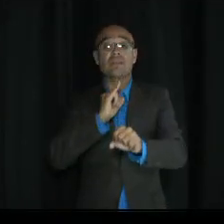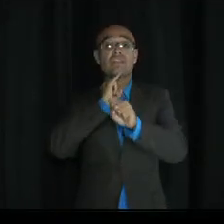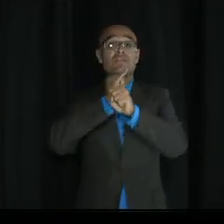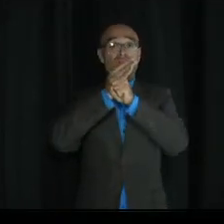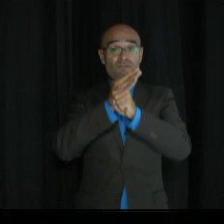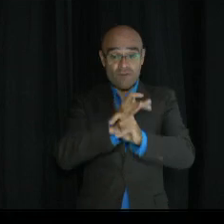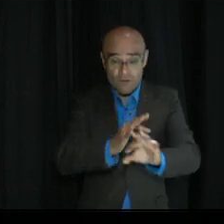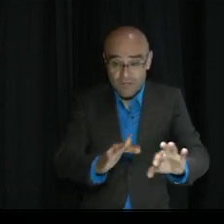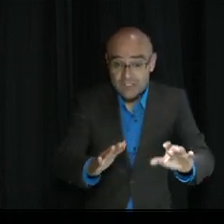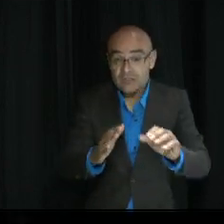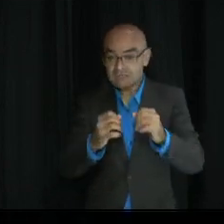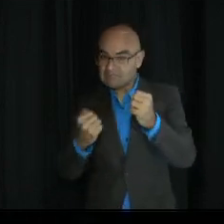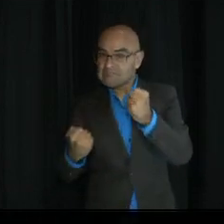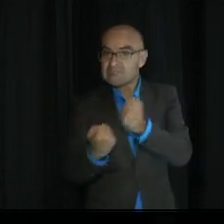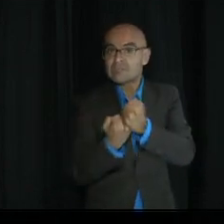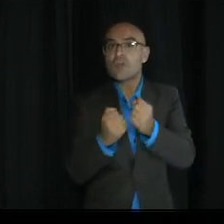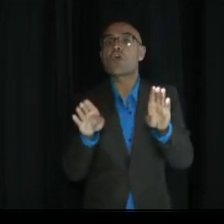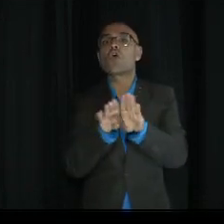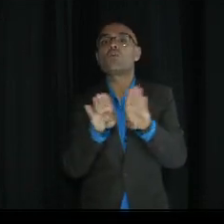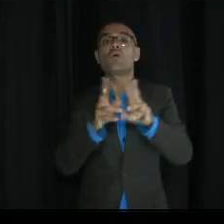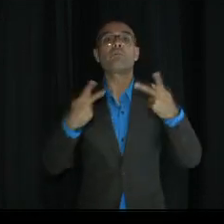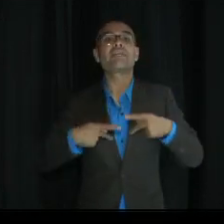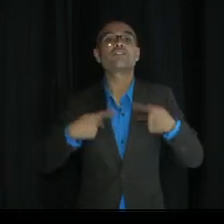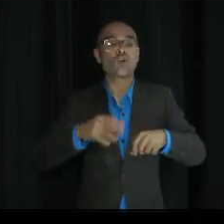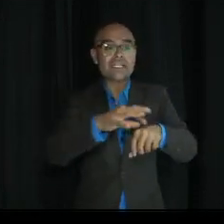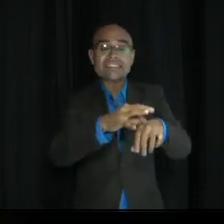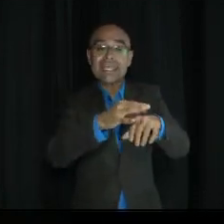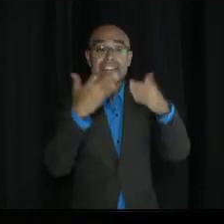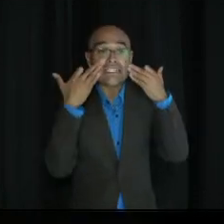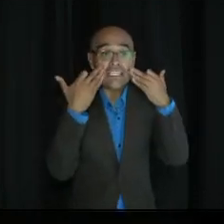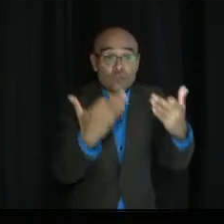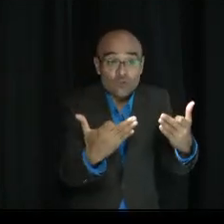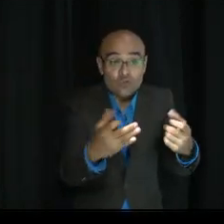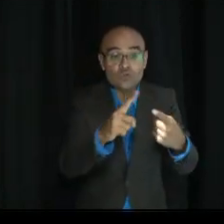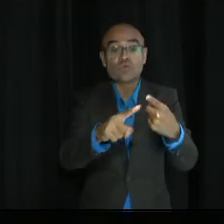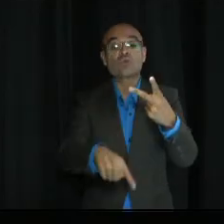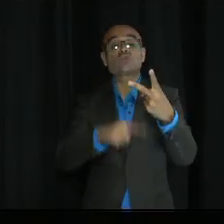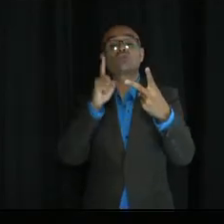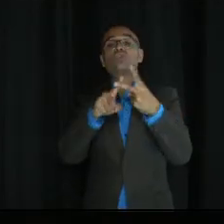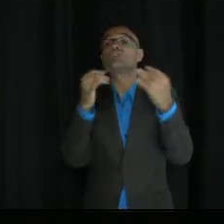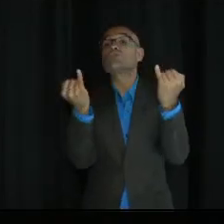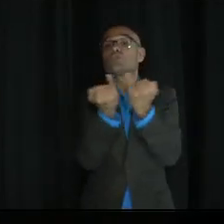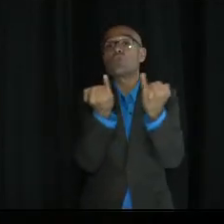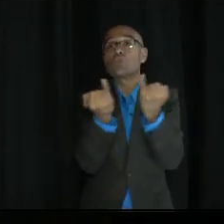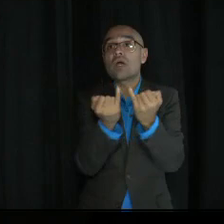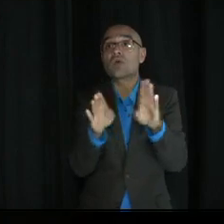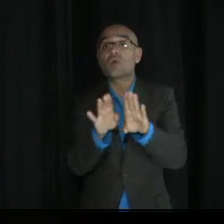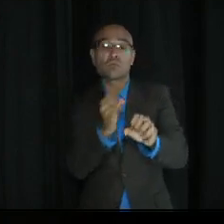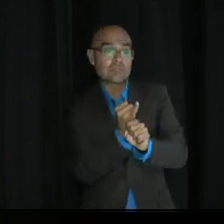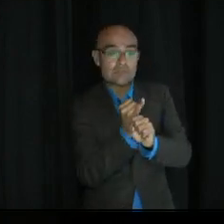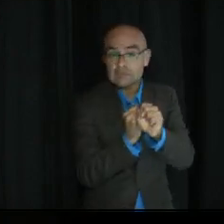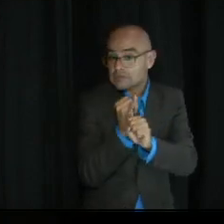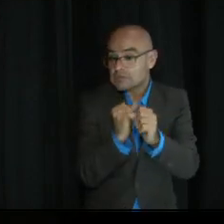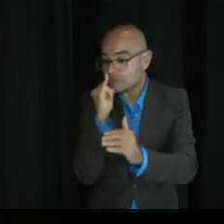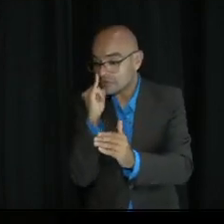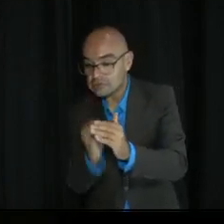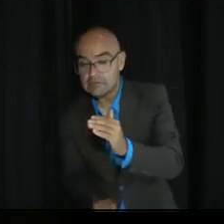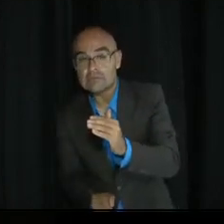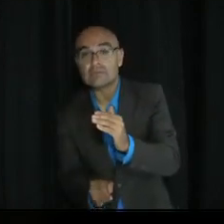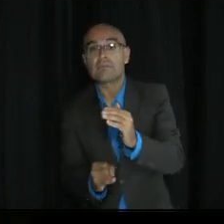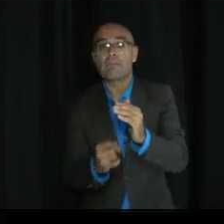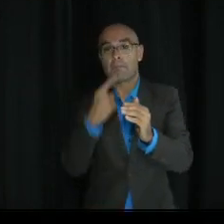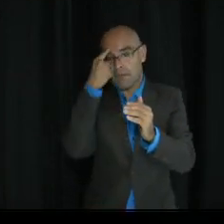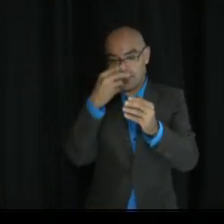tanto de testigos como por parte de dictámenes periciales que en su momento nos puedan formular una hipótesis